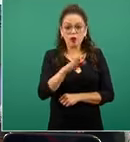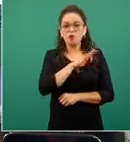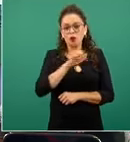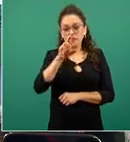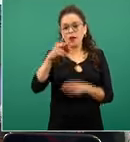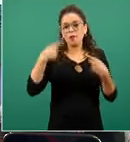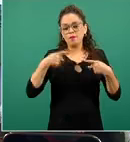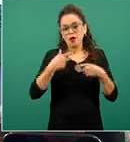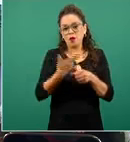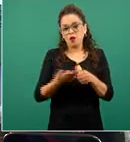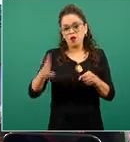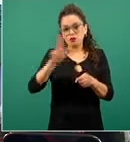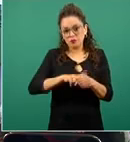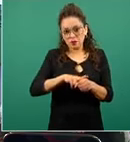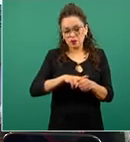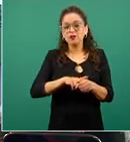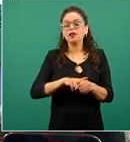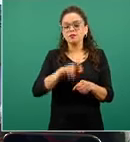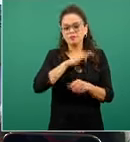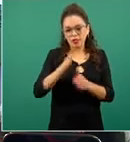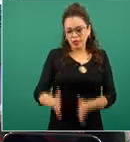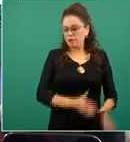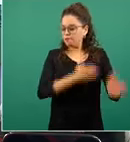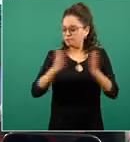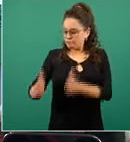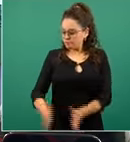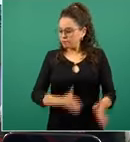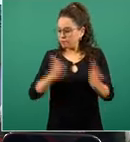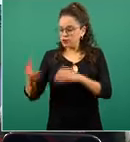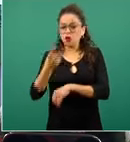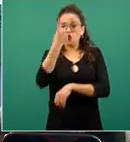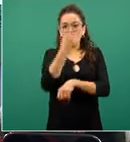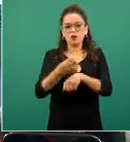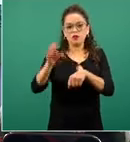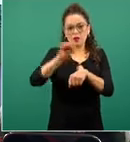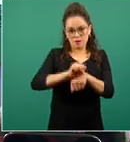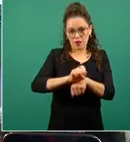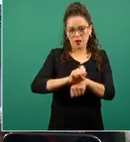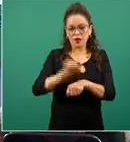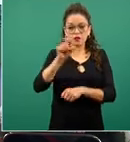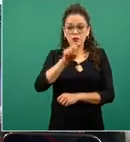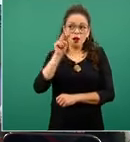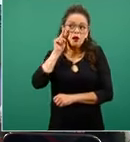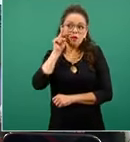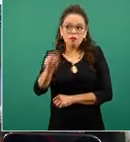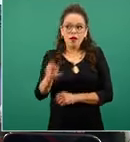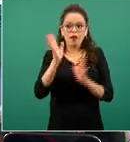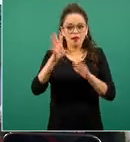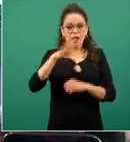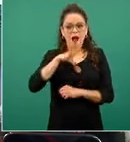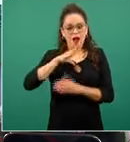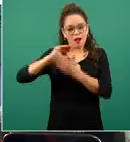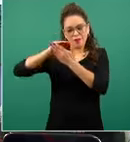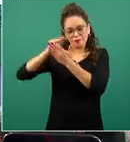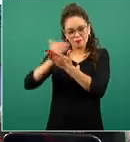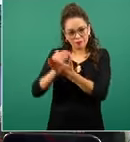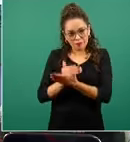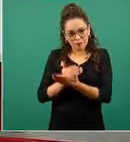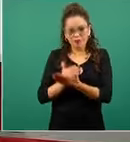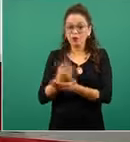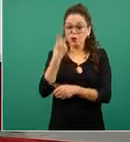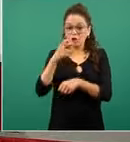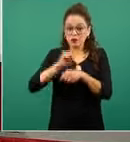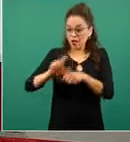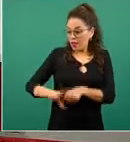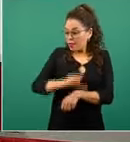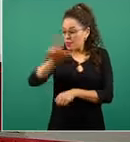digamos, desfasada o demorar 2 semanas en relación a los casos. Cuando vemos una disminución de casos, 2 semanas después, de